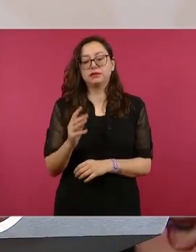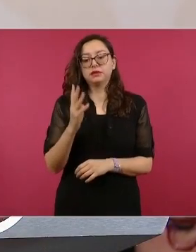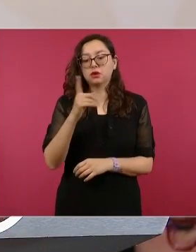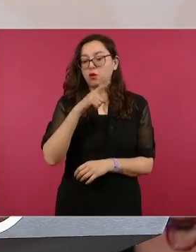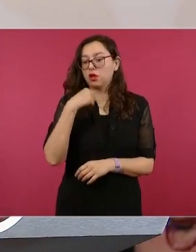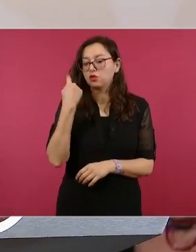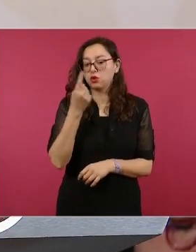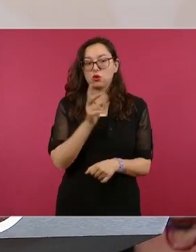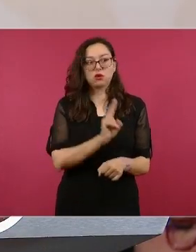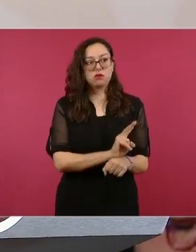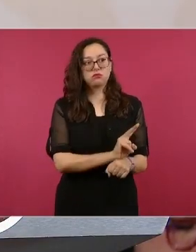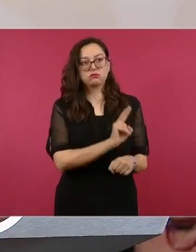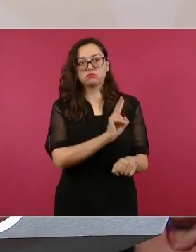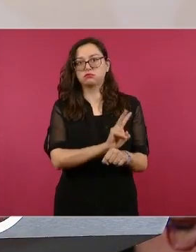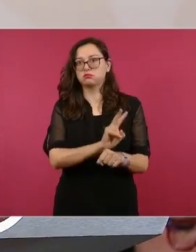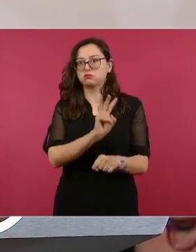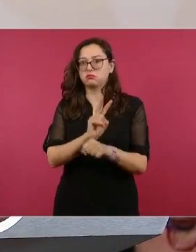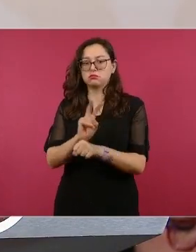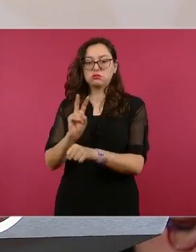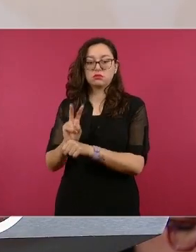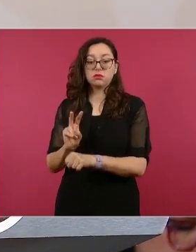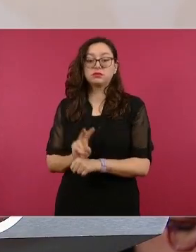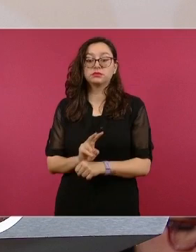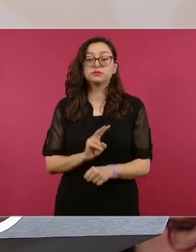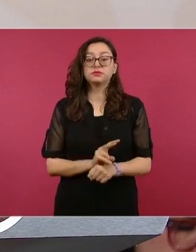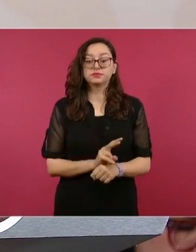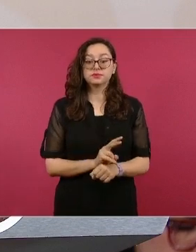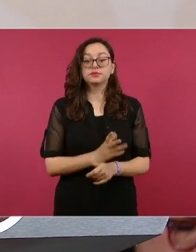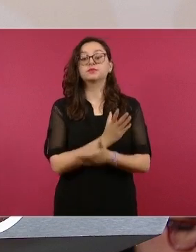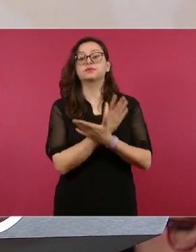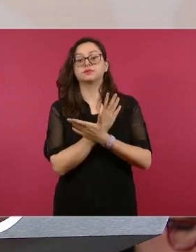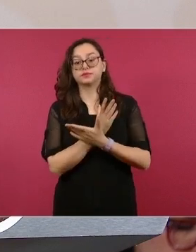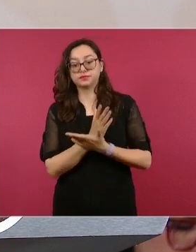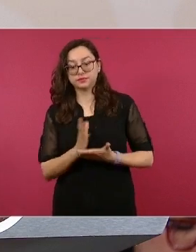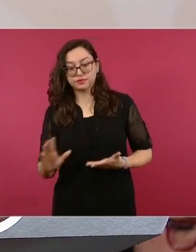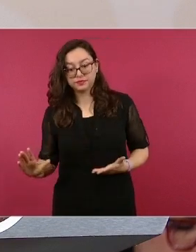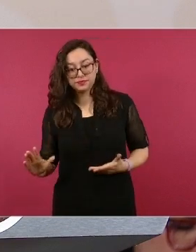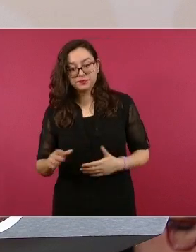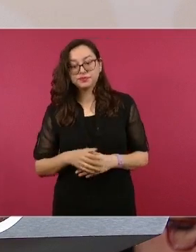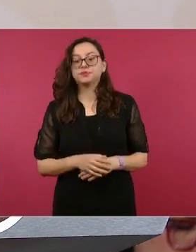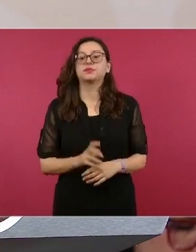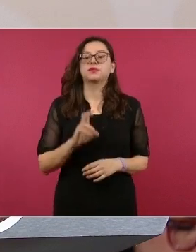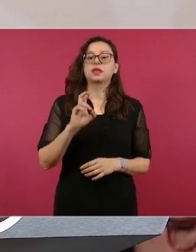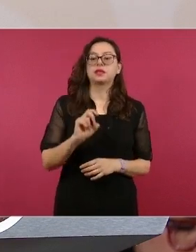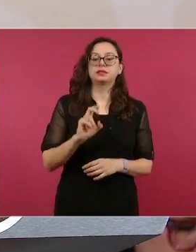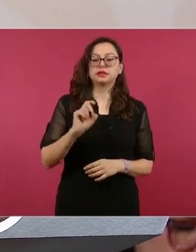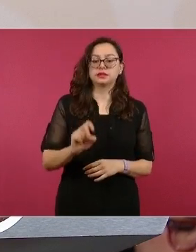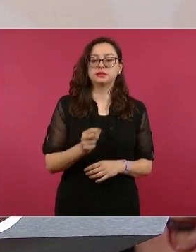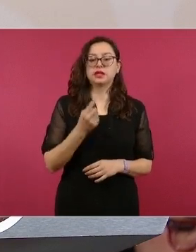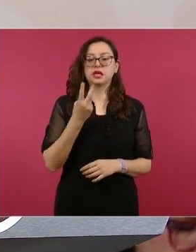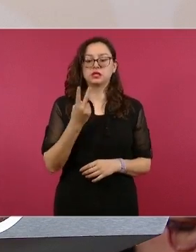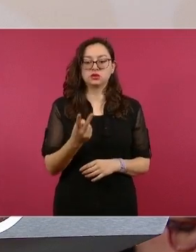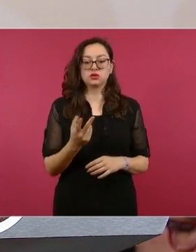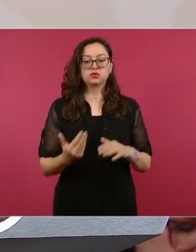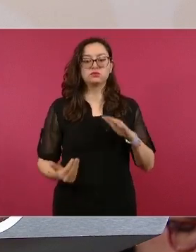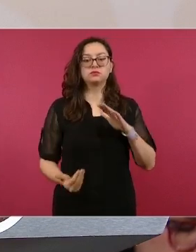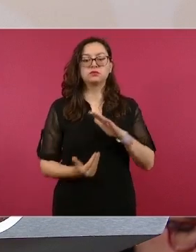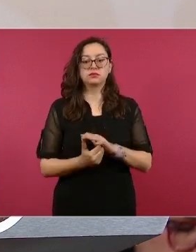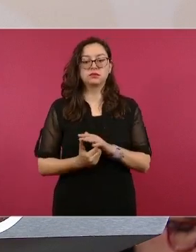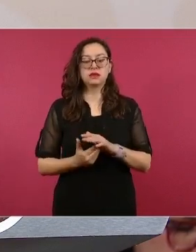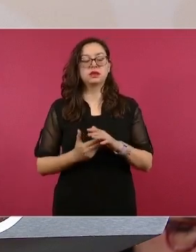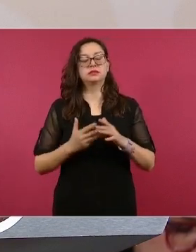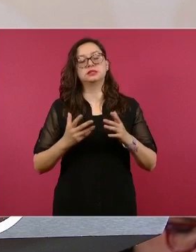seguimiento a esta estrategia. Adicionalmente, a través de las 32 mesas de construcción de